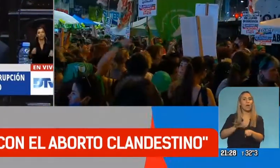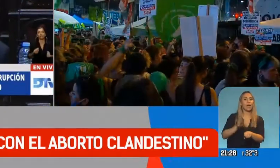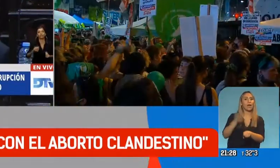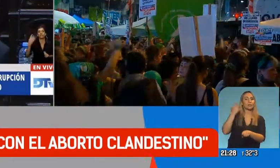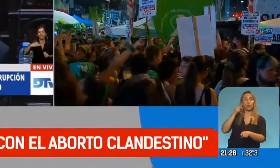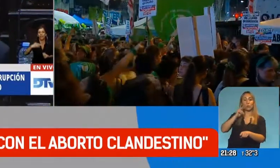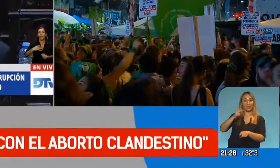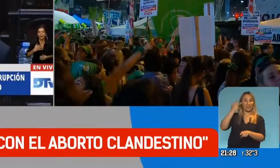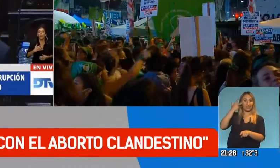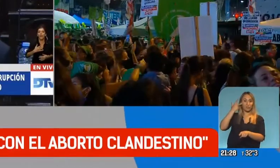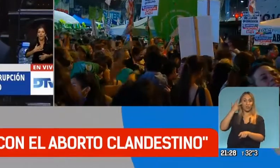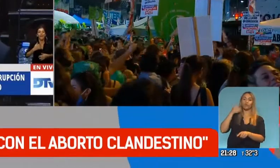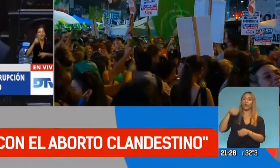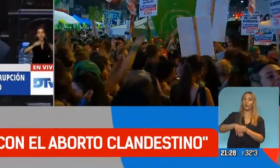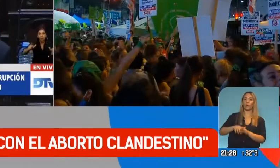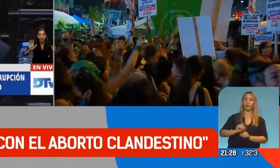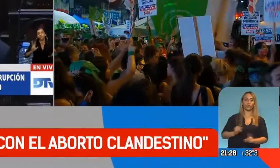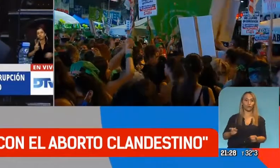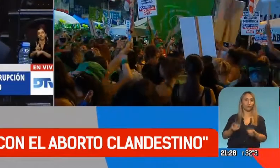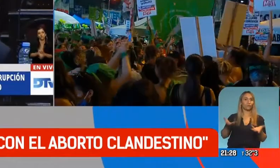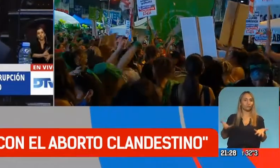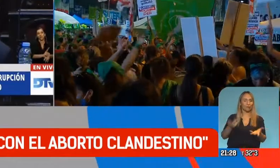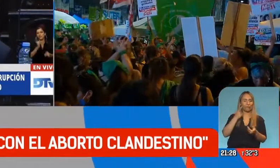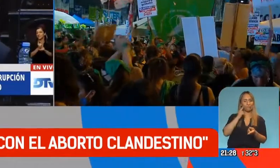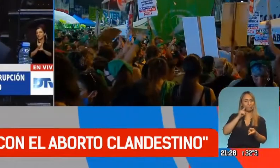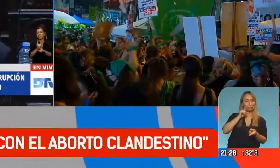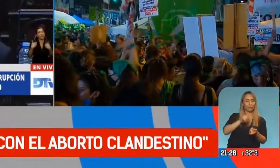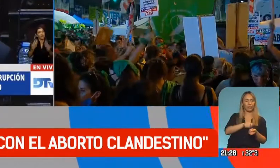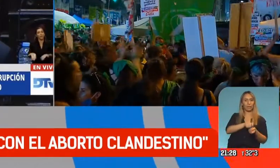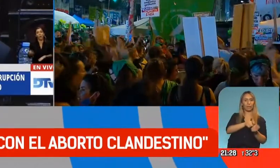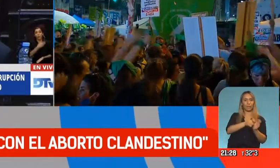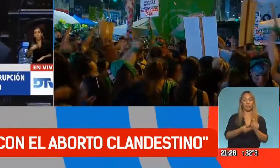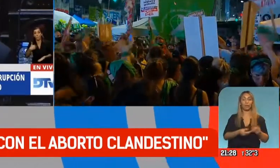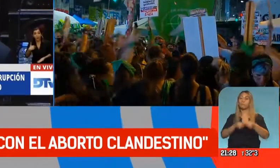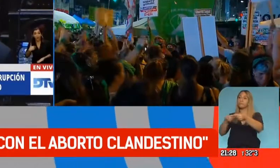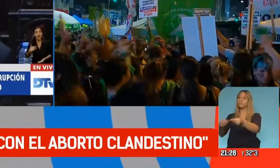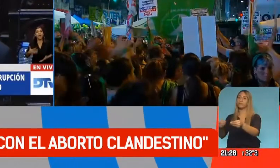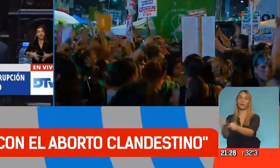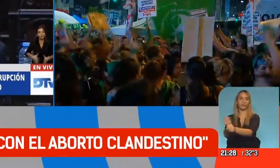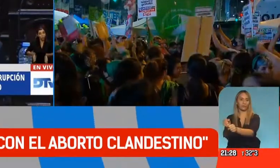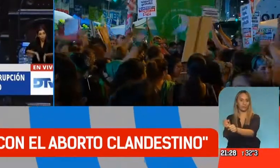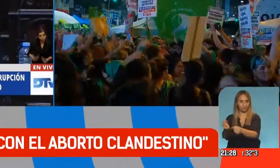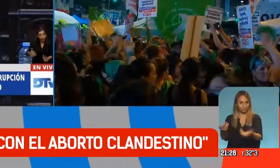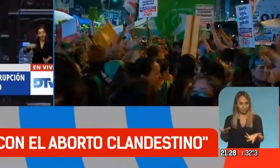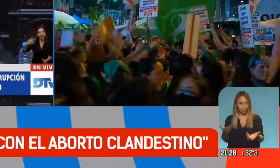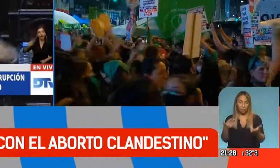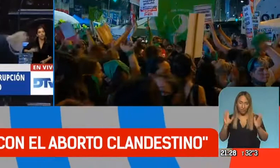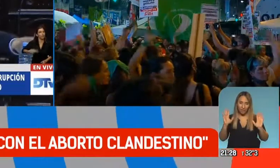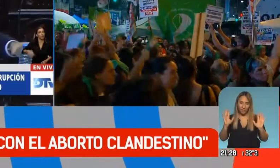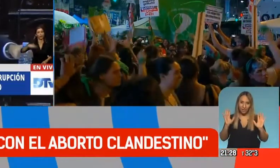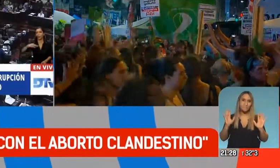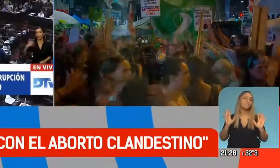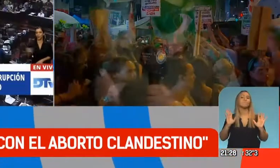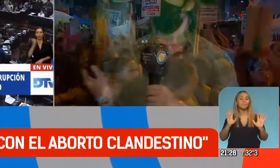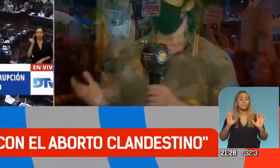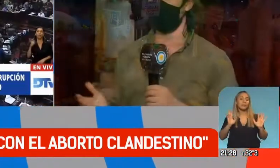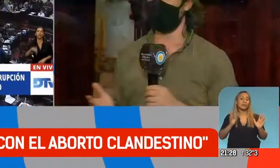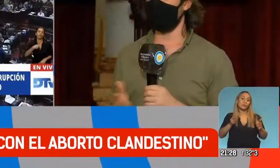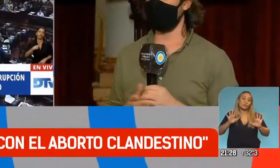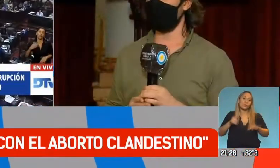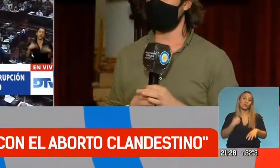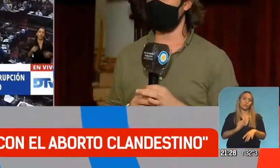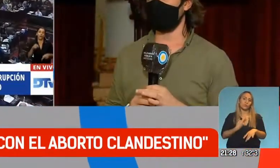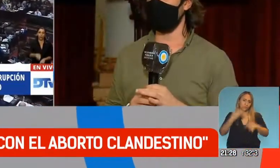crees que pasa por ahí la cosa bueno es lo que hemos escuchado está de supuesto compromiso de